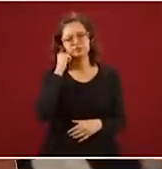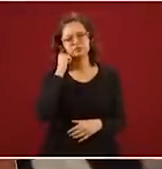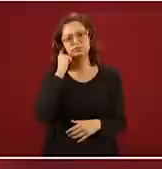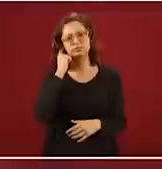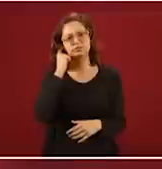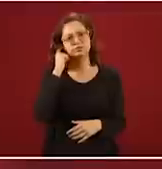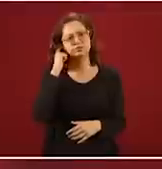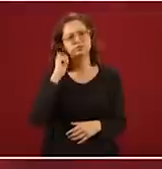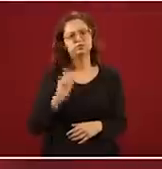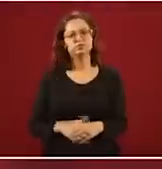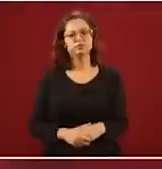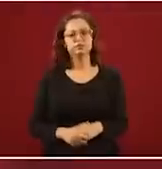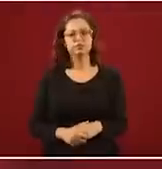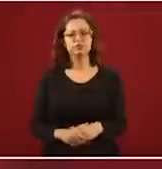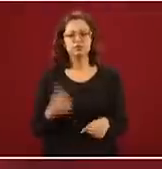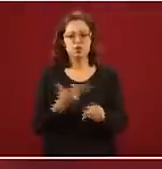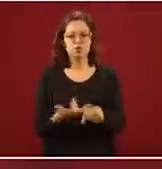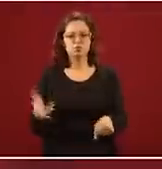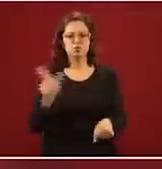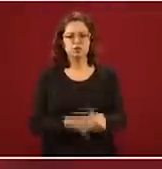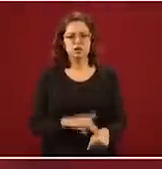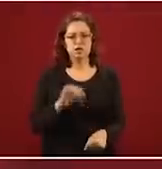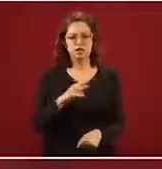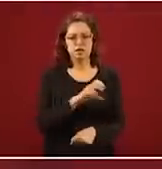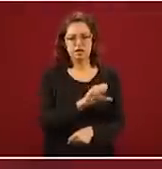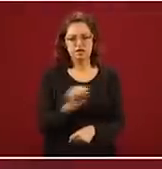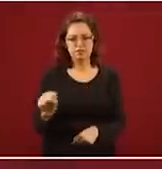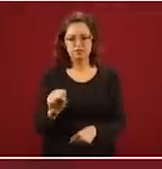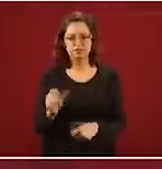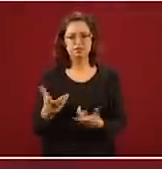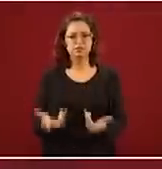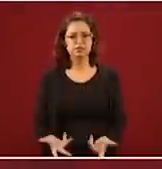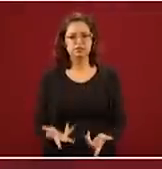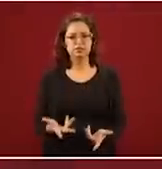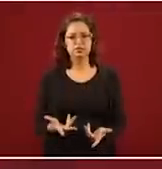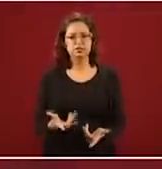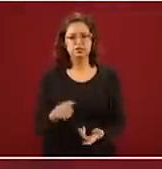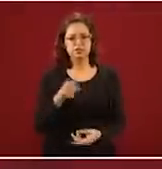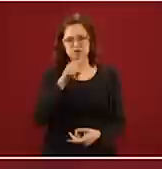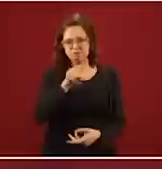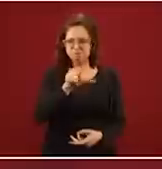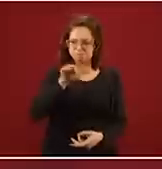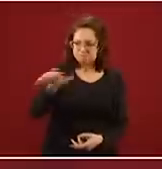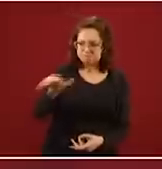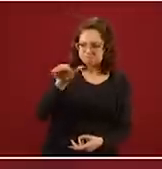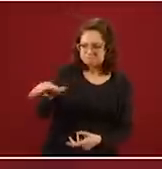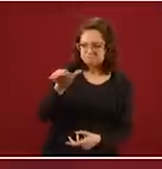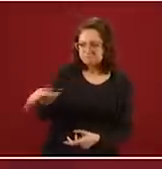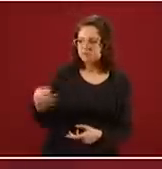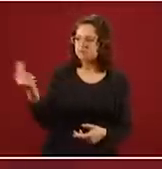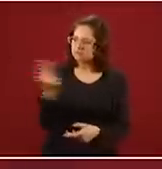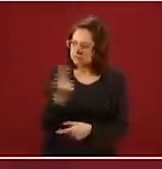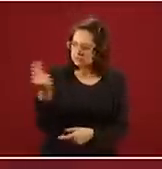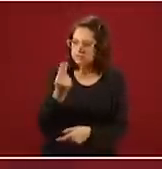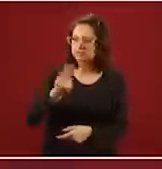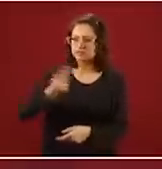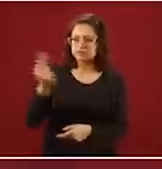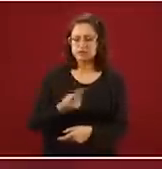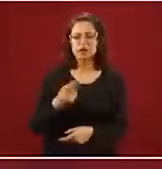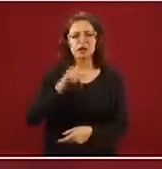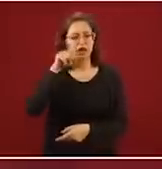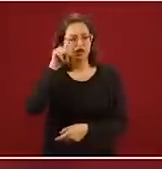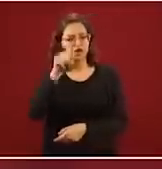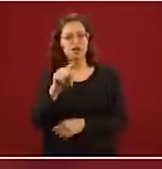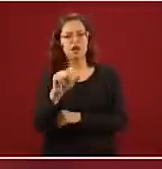clínica del Seguro Social, o cuánto tiempo llevaban solicitando la clínica del Seguro Social en Agua